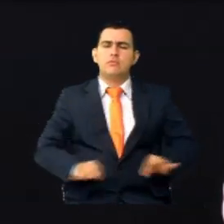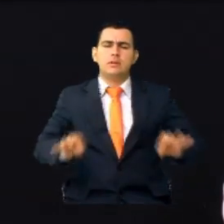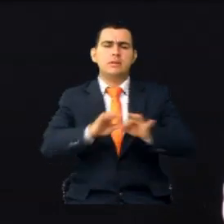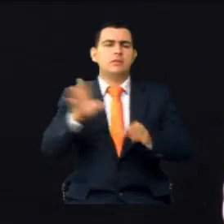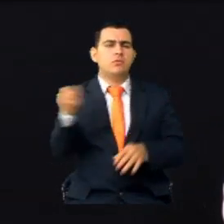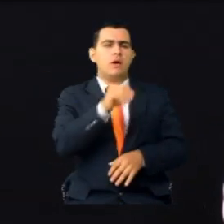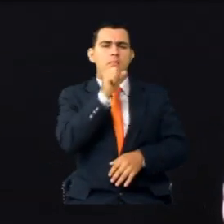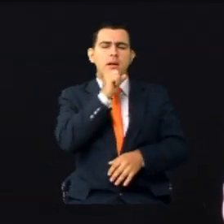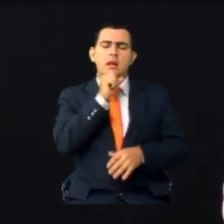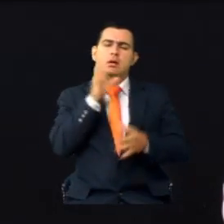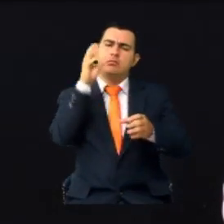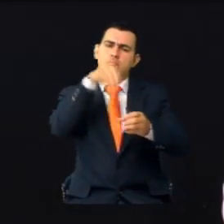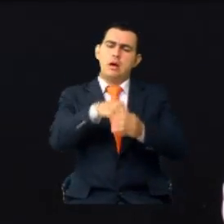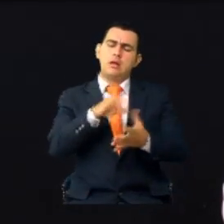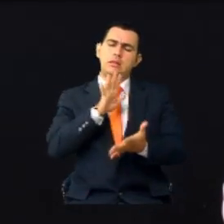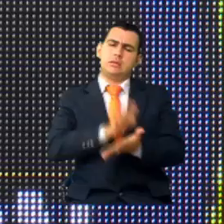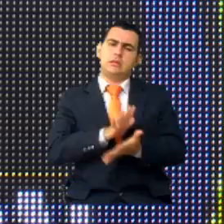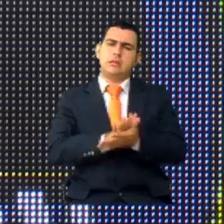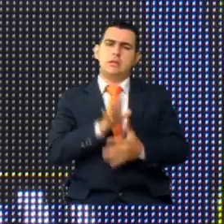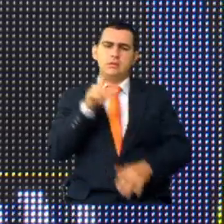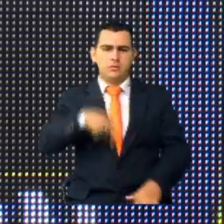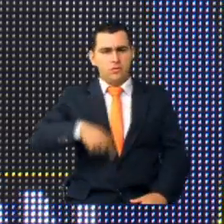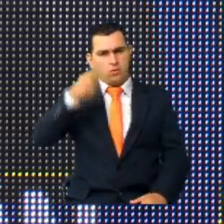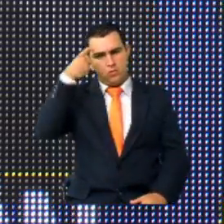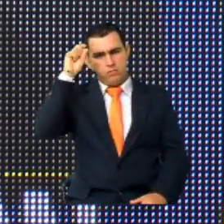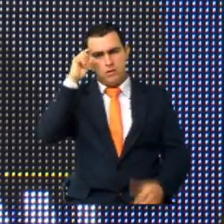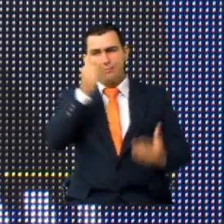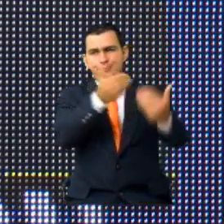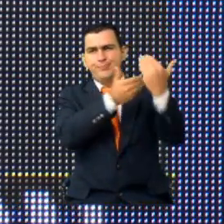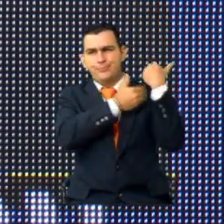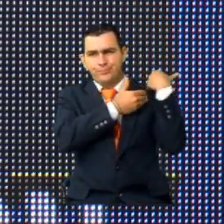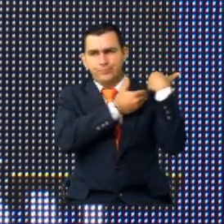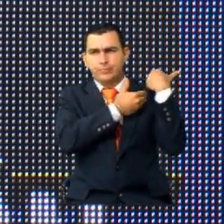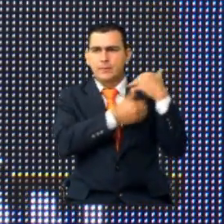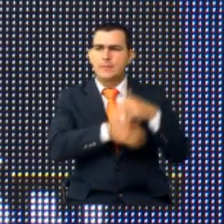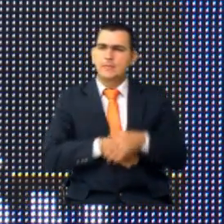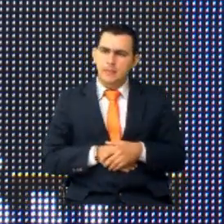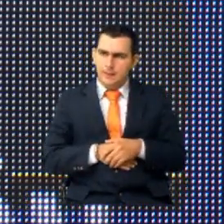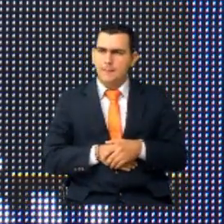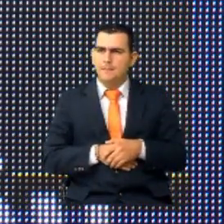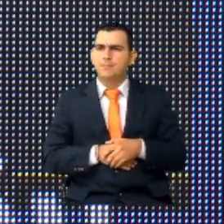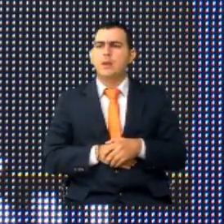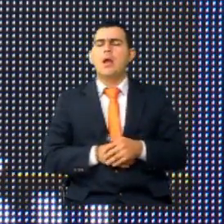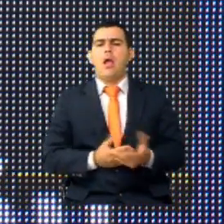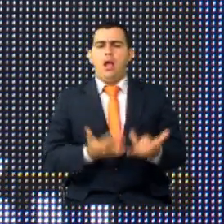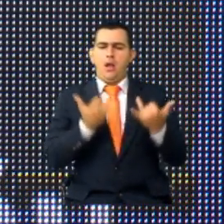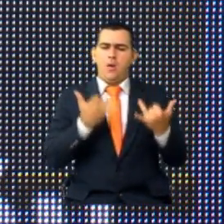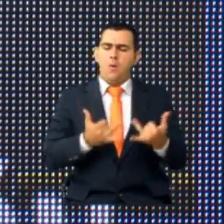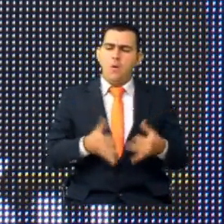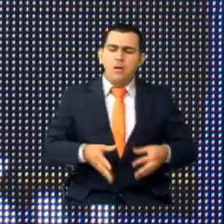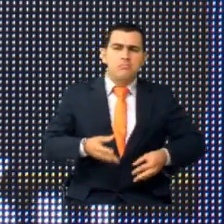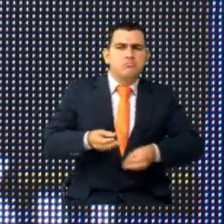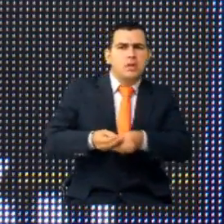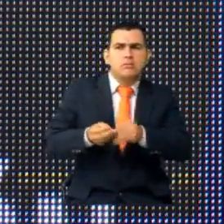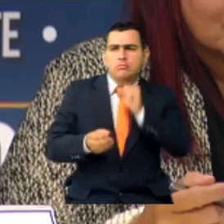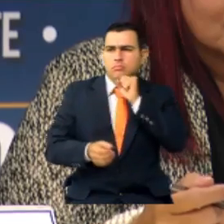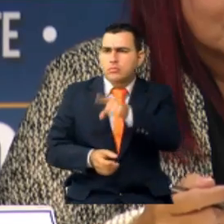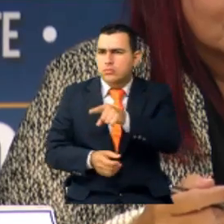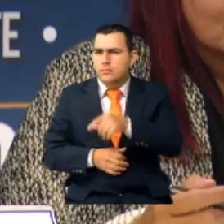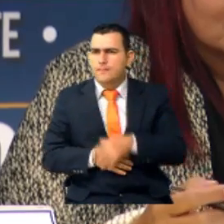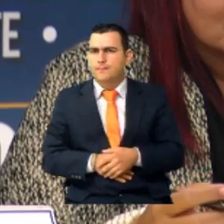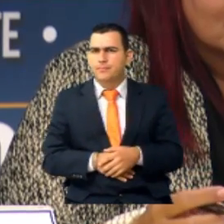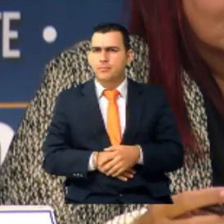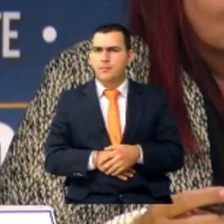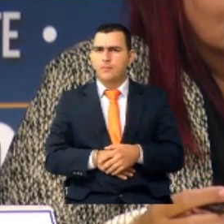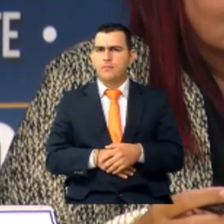con un gobierno responsable. Es el turno para la periodista de realizar su contrapregunta al candidato Álvaro Pérez.